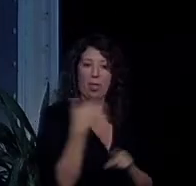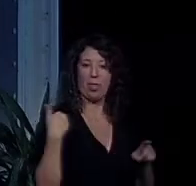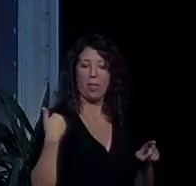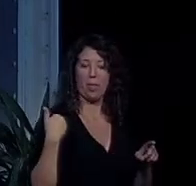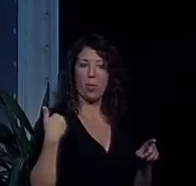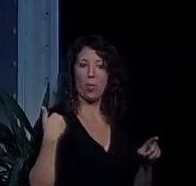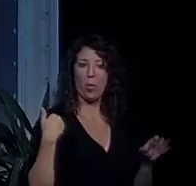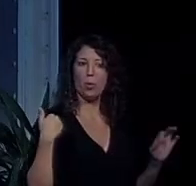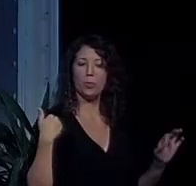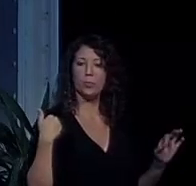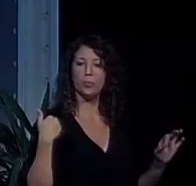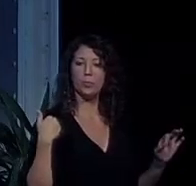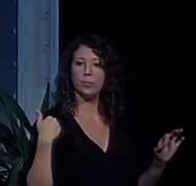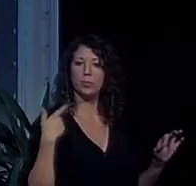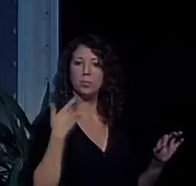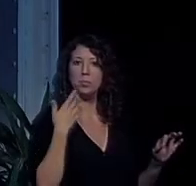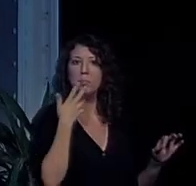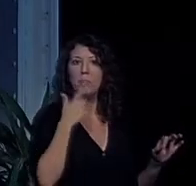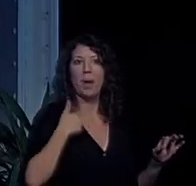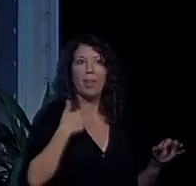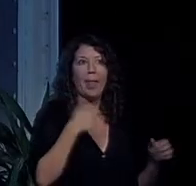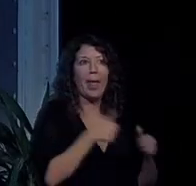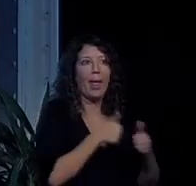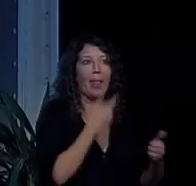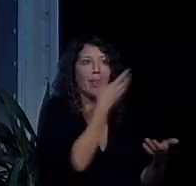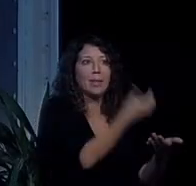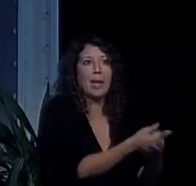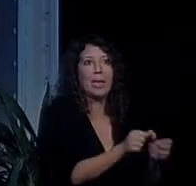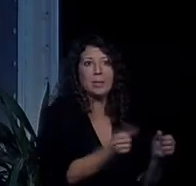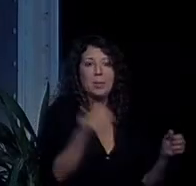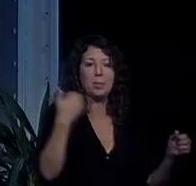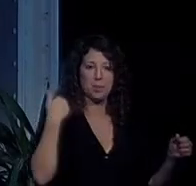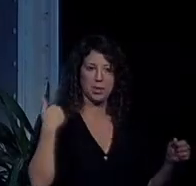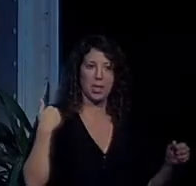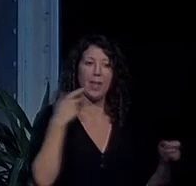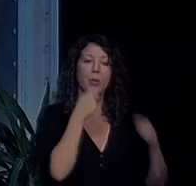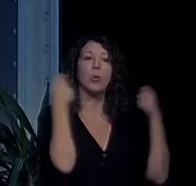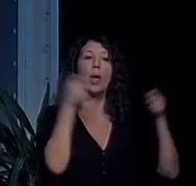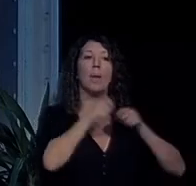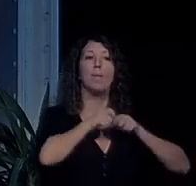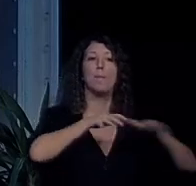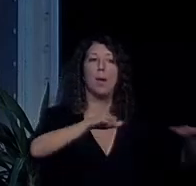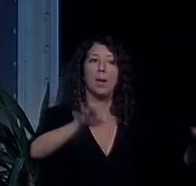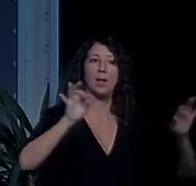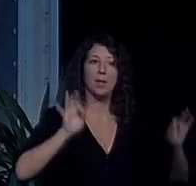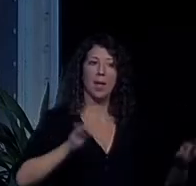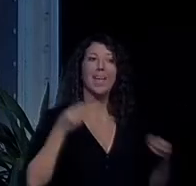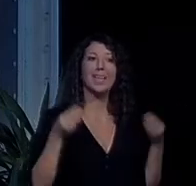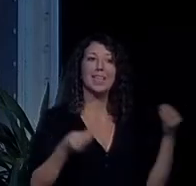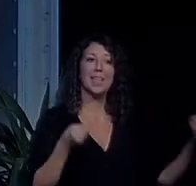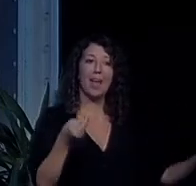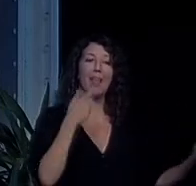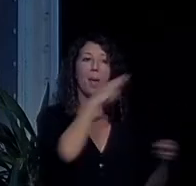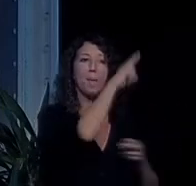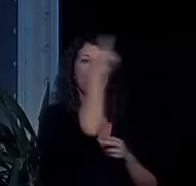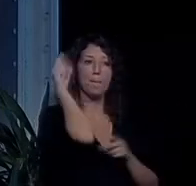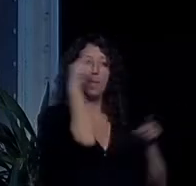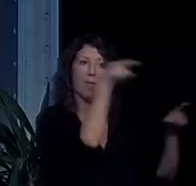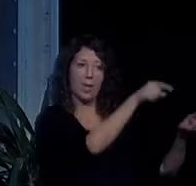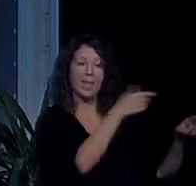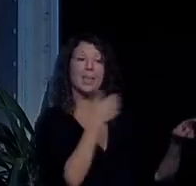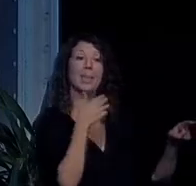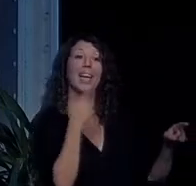yo creo que lo descargué o lo copié la semana pasada o la anterior, y es una campaña que se está haciendo en Madrid por parte